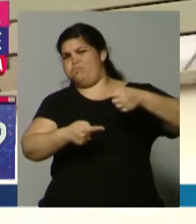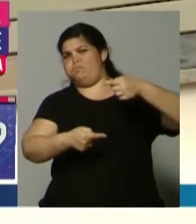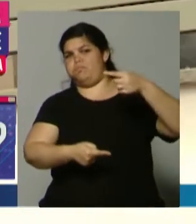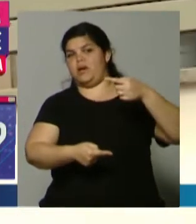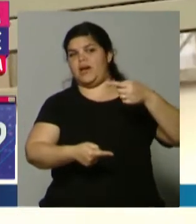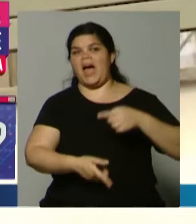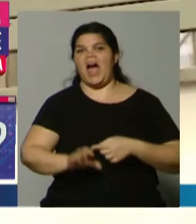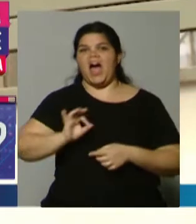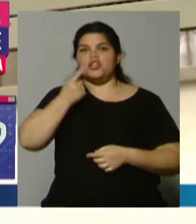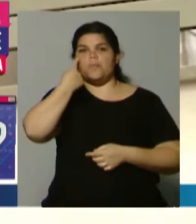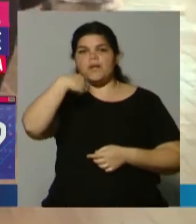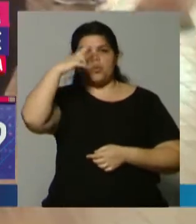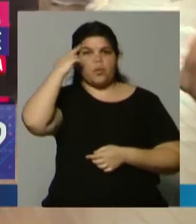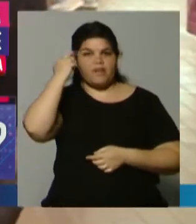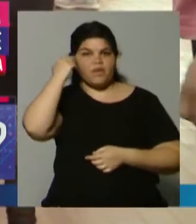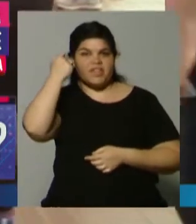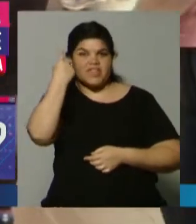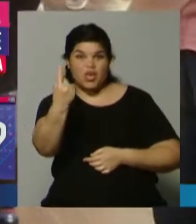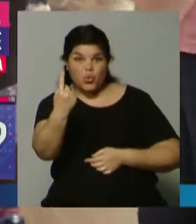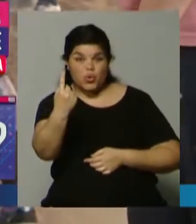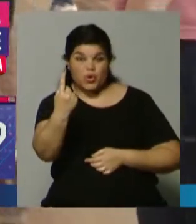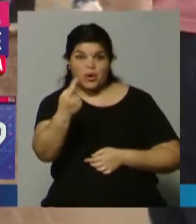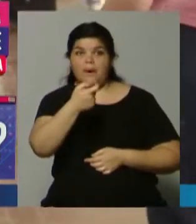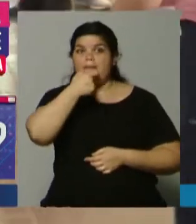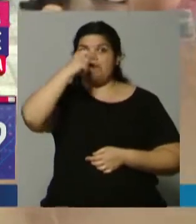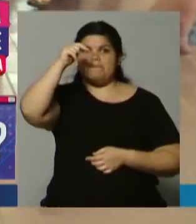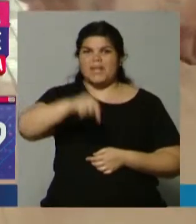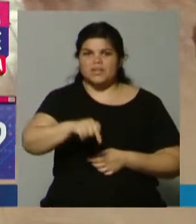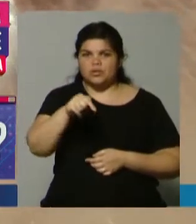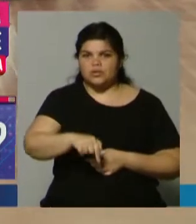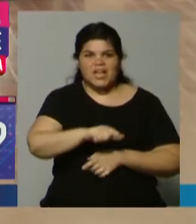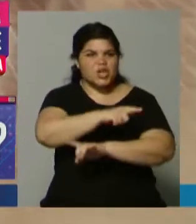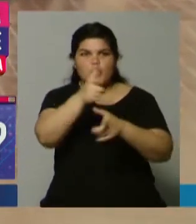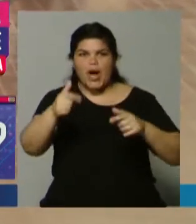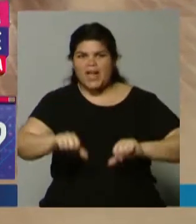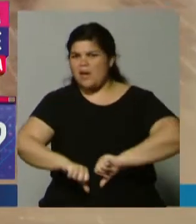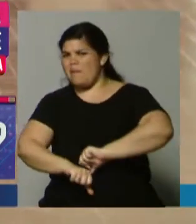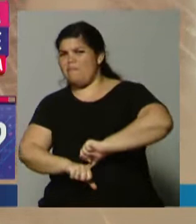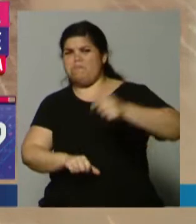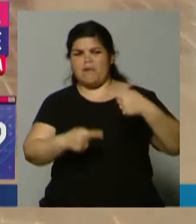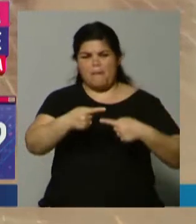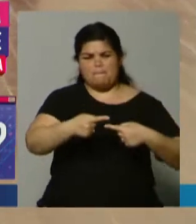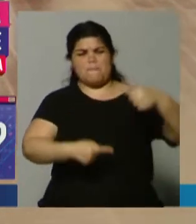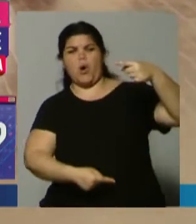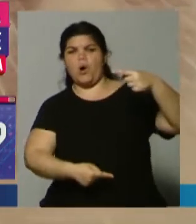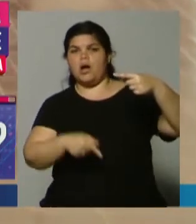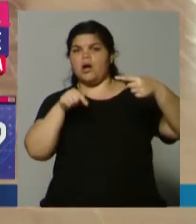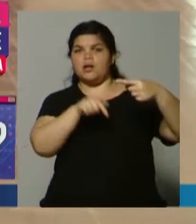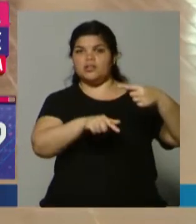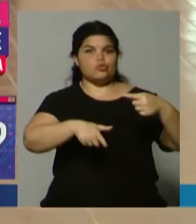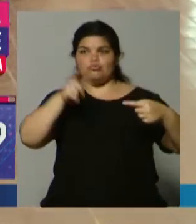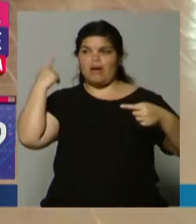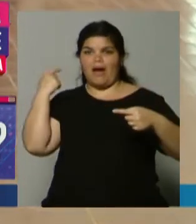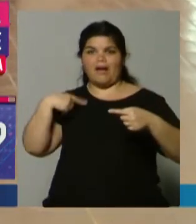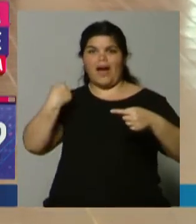Desde el año 1991 que en Mendoza no se veía un triunfo con una diferencia tan holgada como